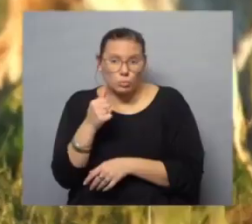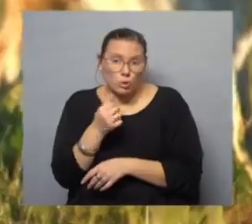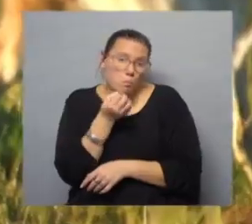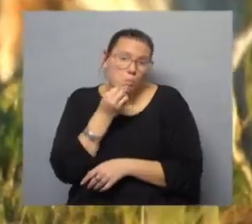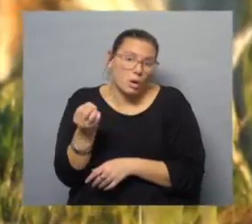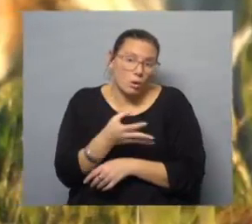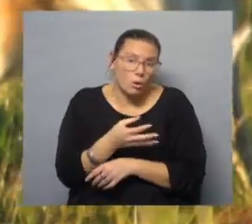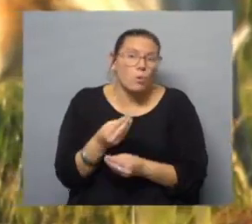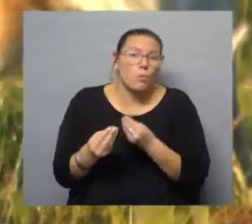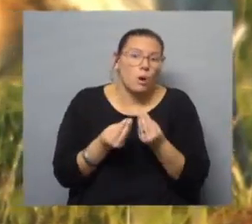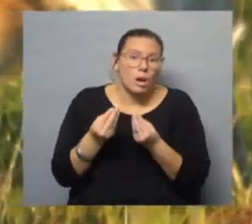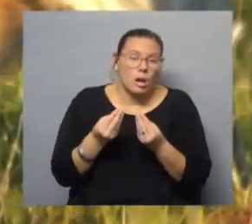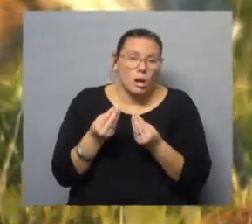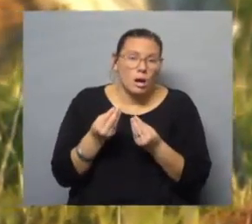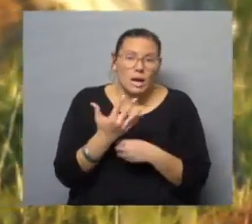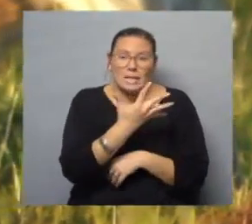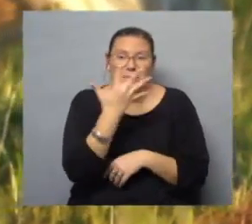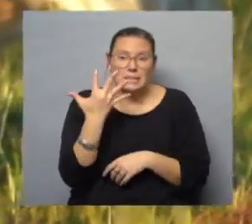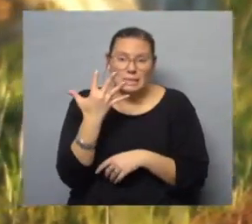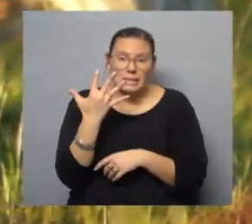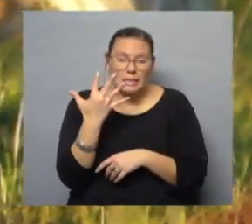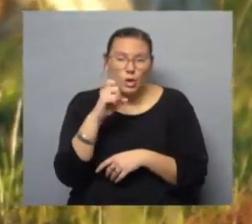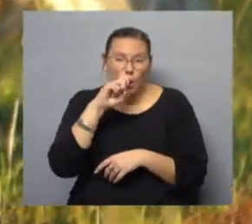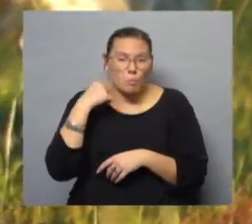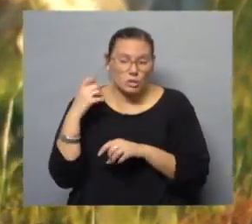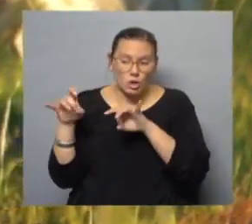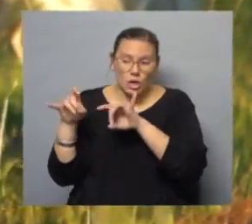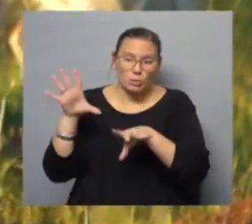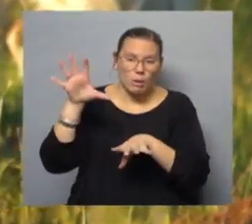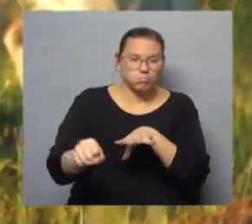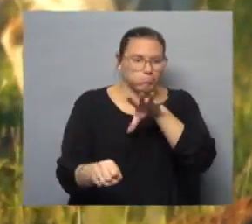era capturar 5 machos en la naturaleza,